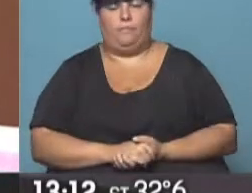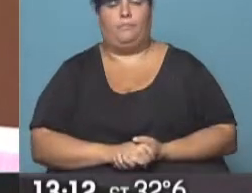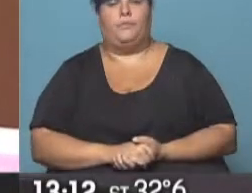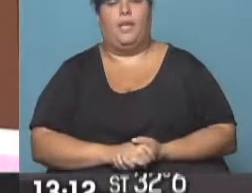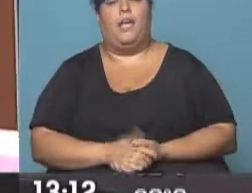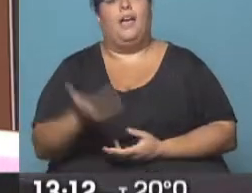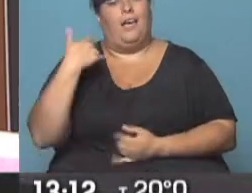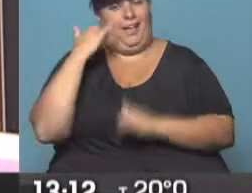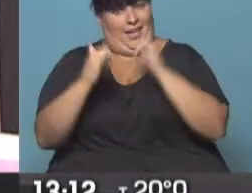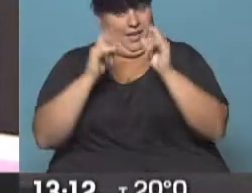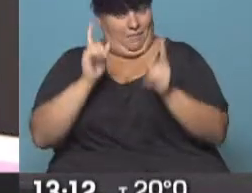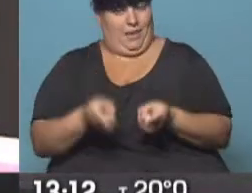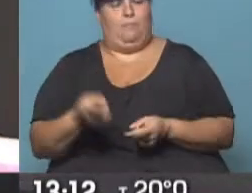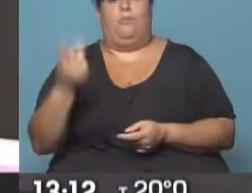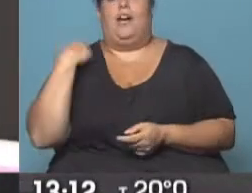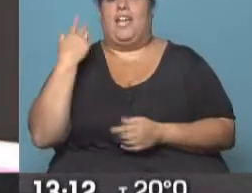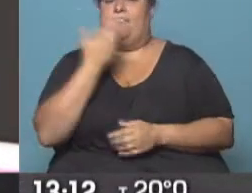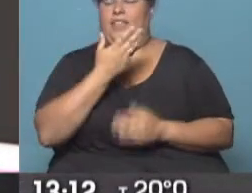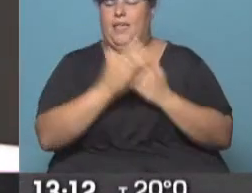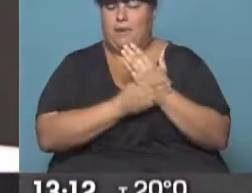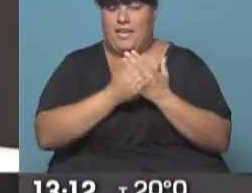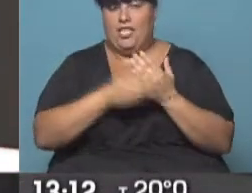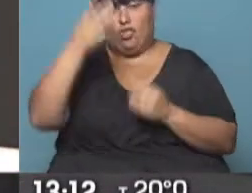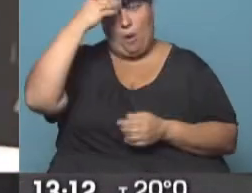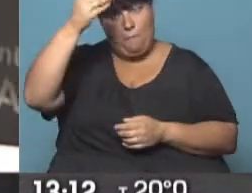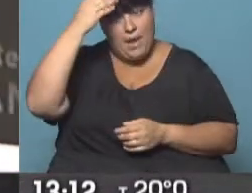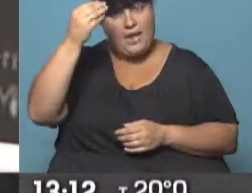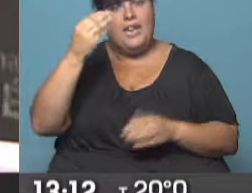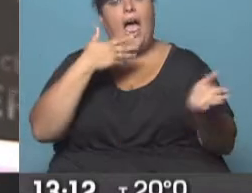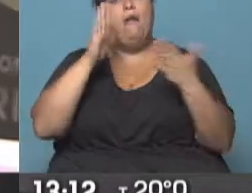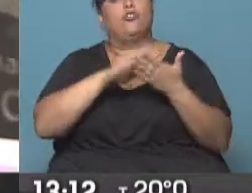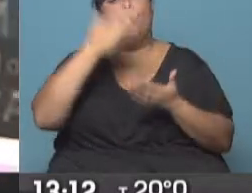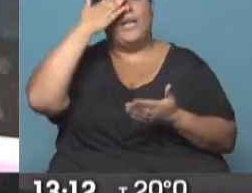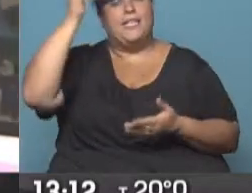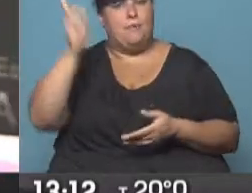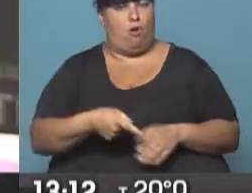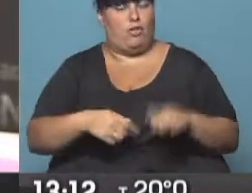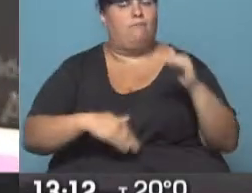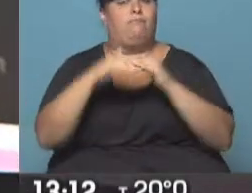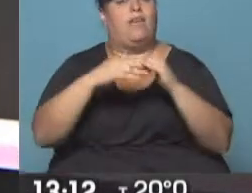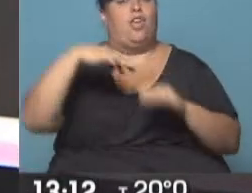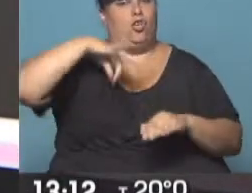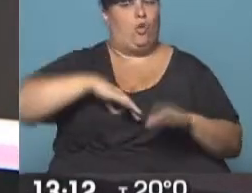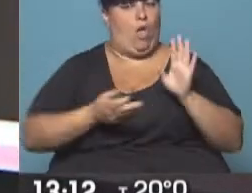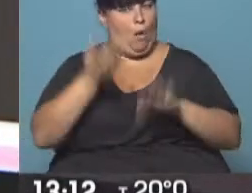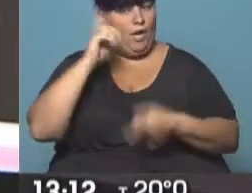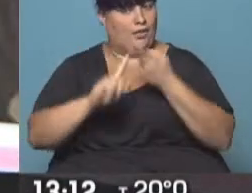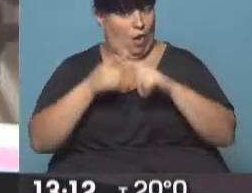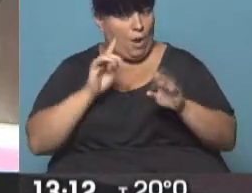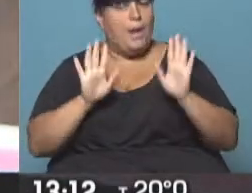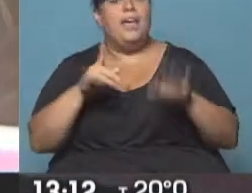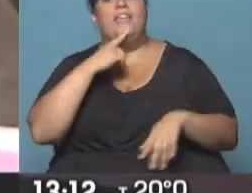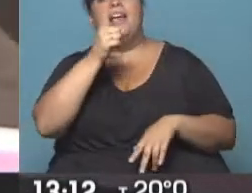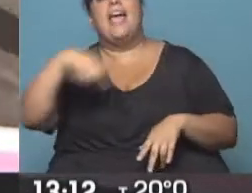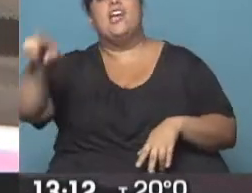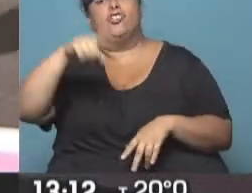sólo hemos anticipado el jefe de gabinete marco peña habló de este 15 por ciento como meta salarial si hablamos de paritarias pero qué